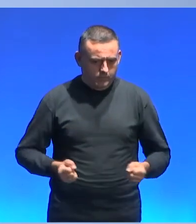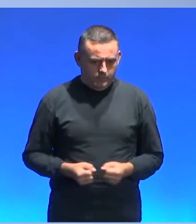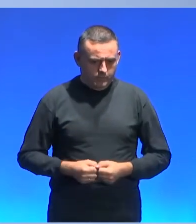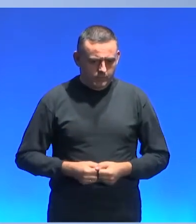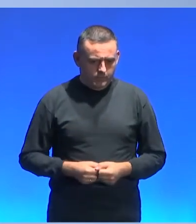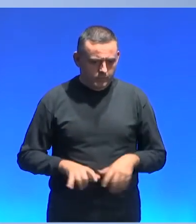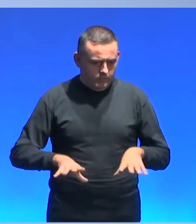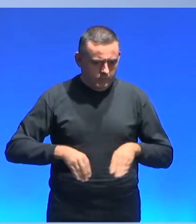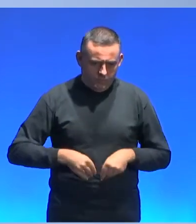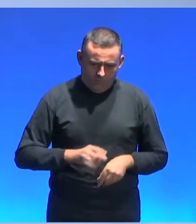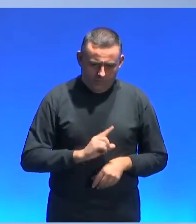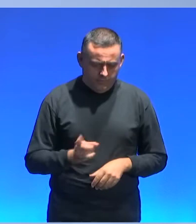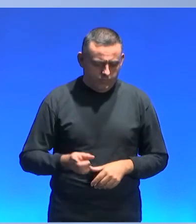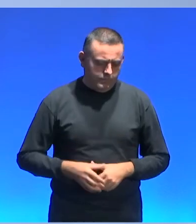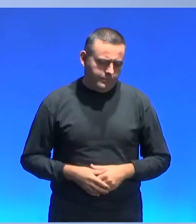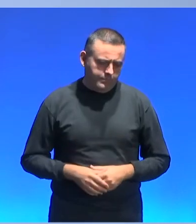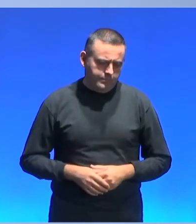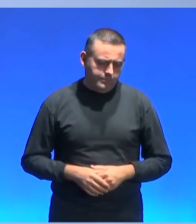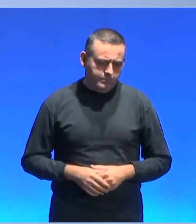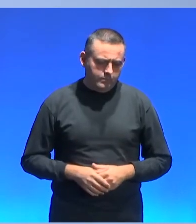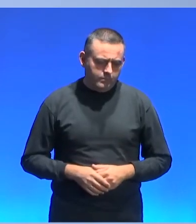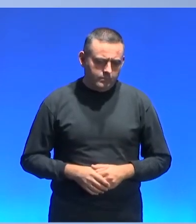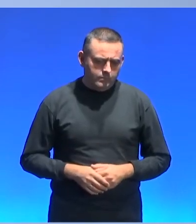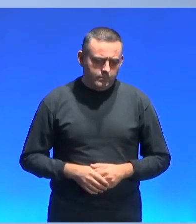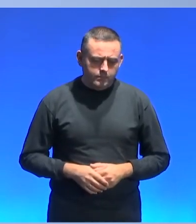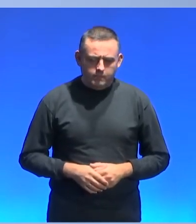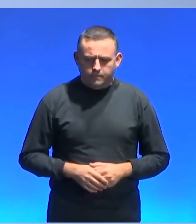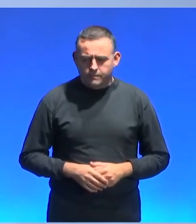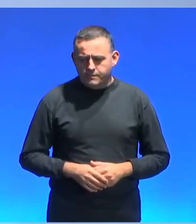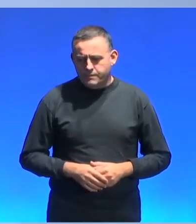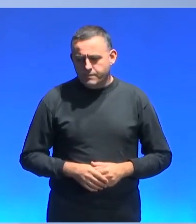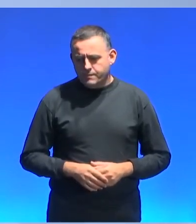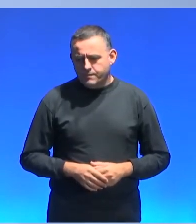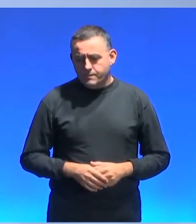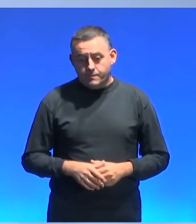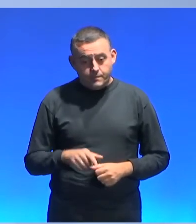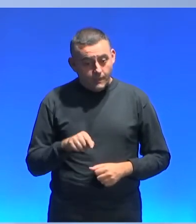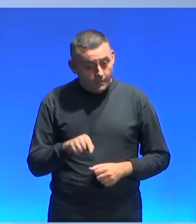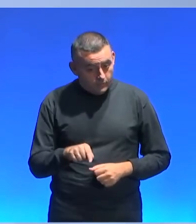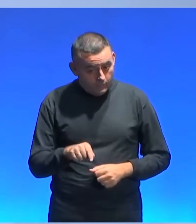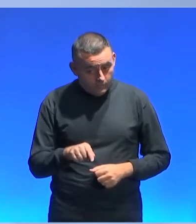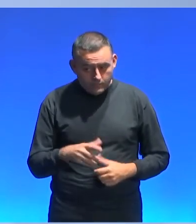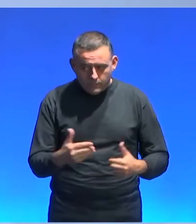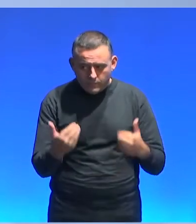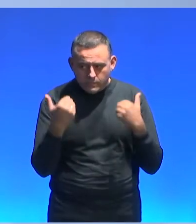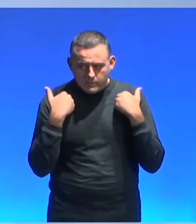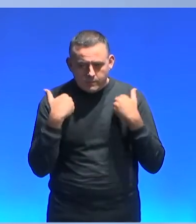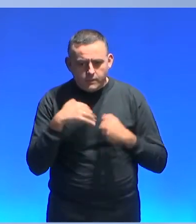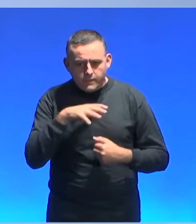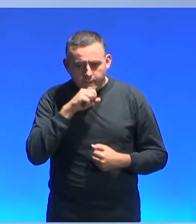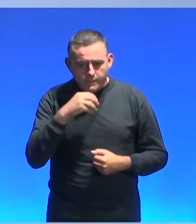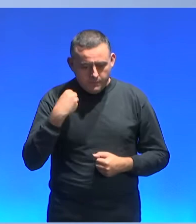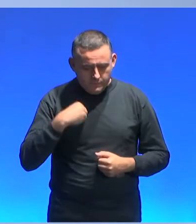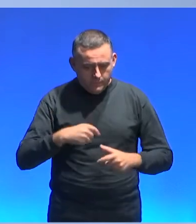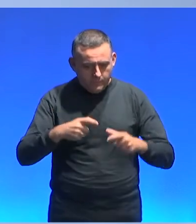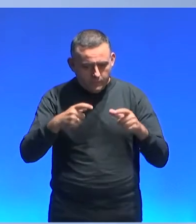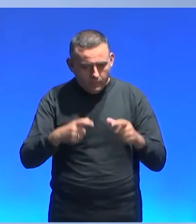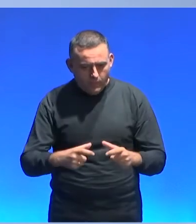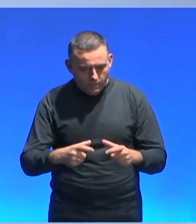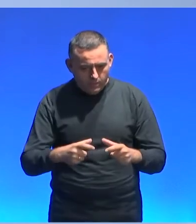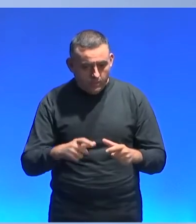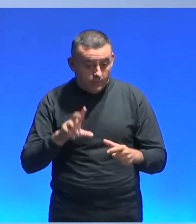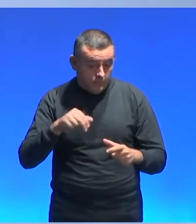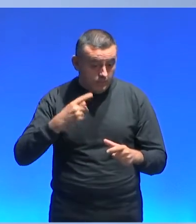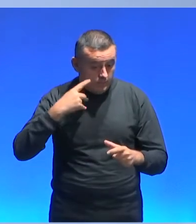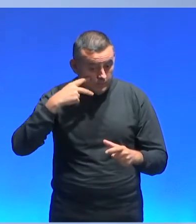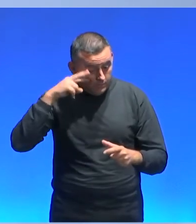inaceptable. Y por lo cual yo creo que es responsabilidad de la ciudad y de los expertos,